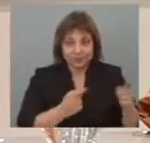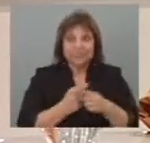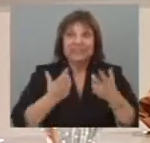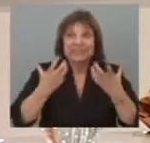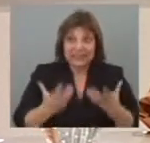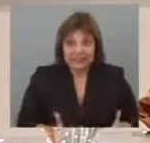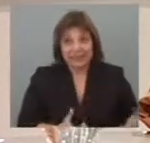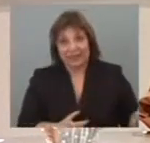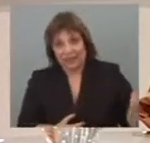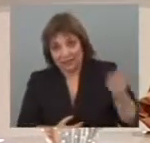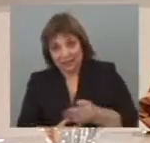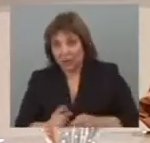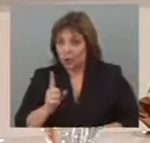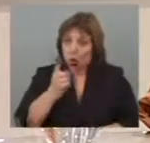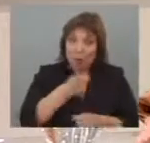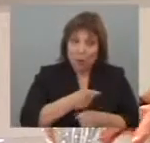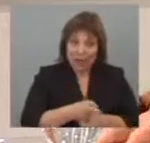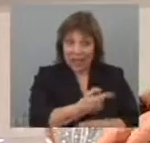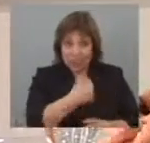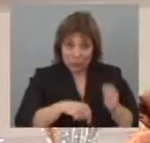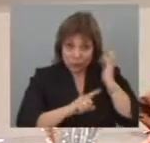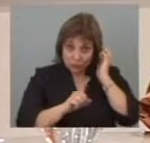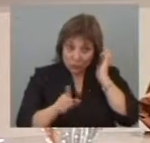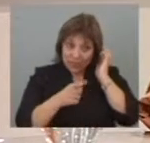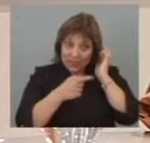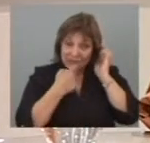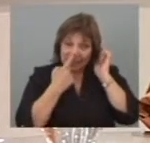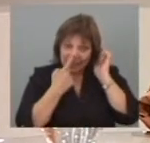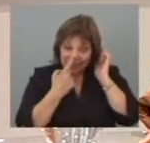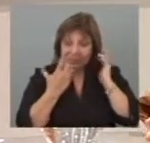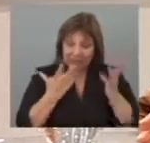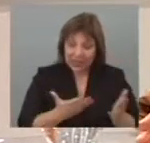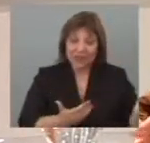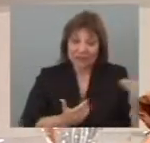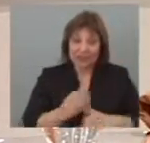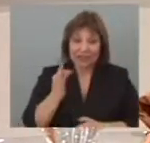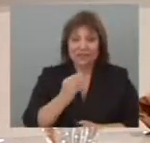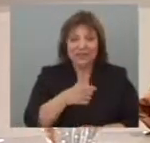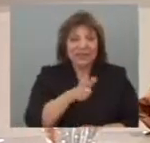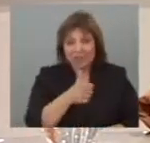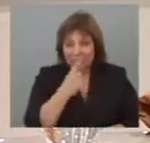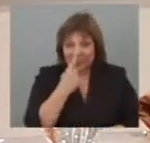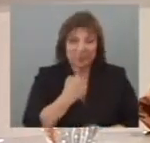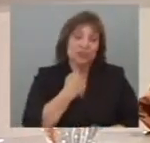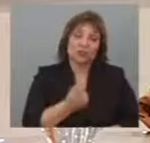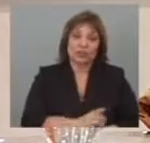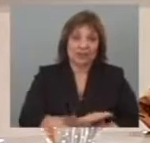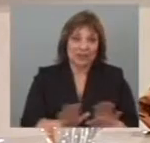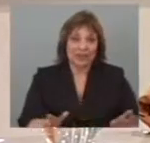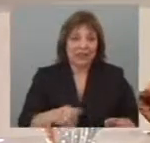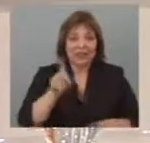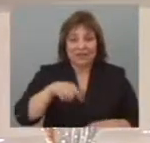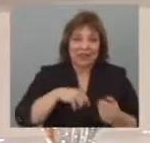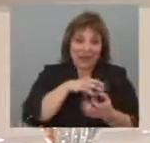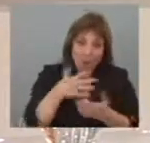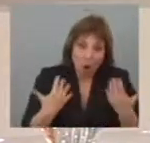hacerlo. No, obligado no. El que tenga interés en ir al taller. Porque si no tiene interés, no sirve para nada, distorsiona.